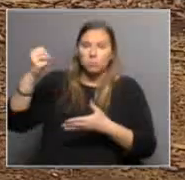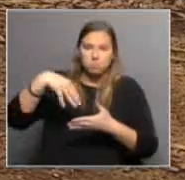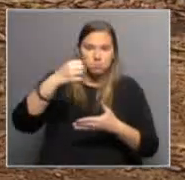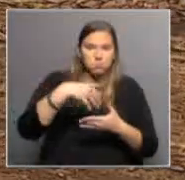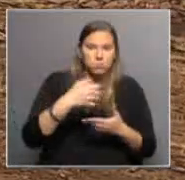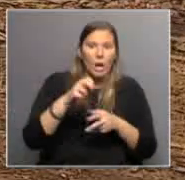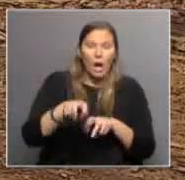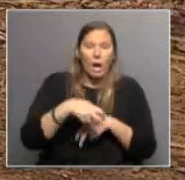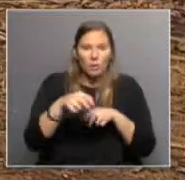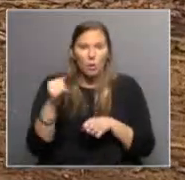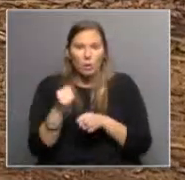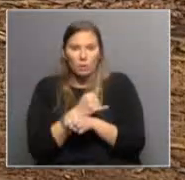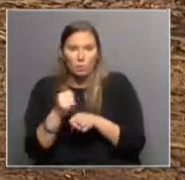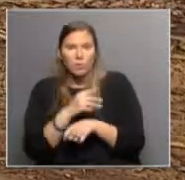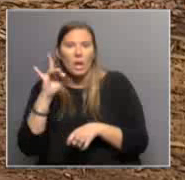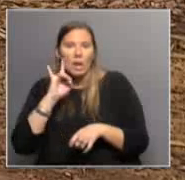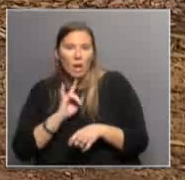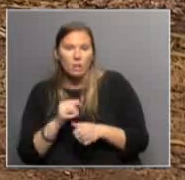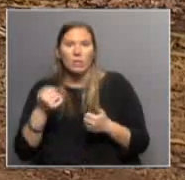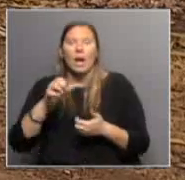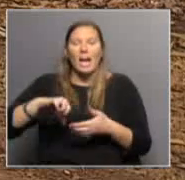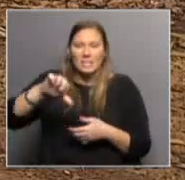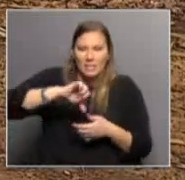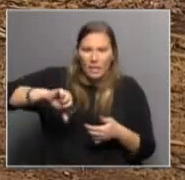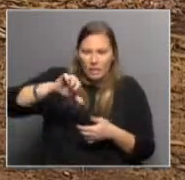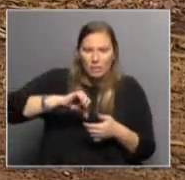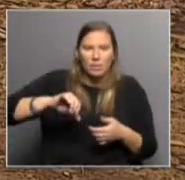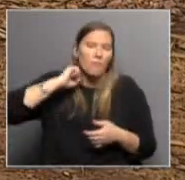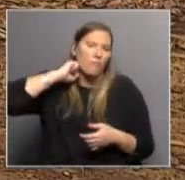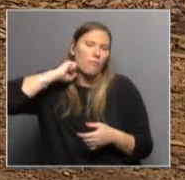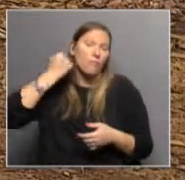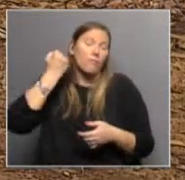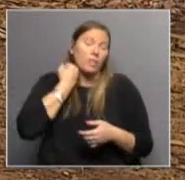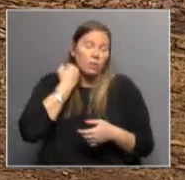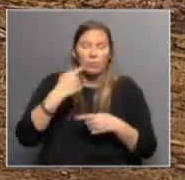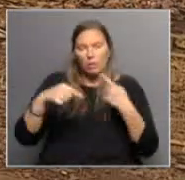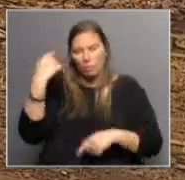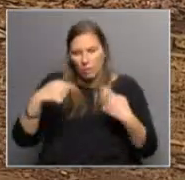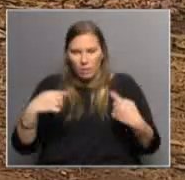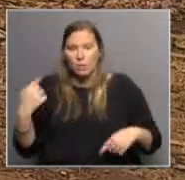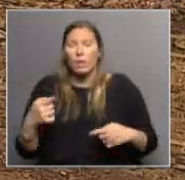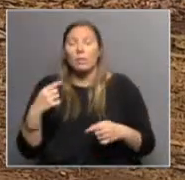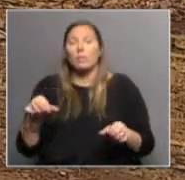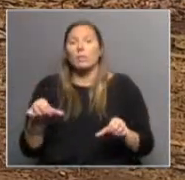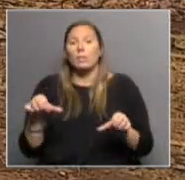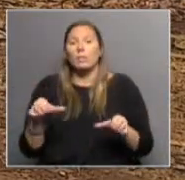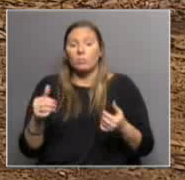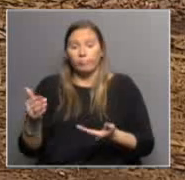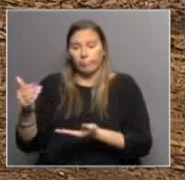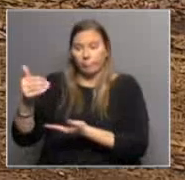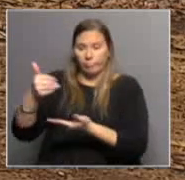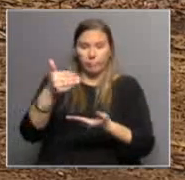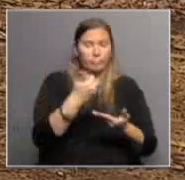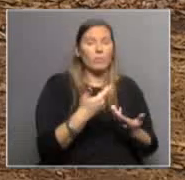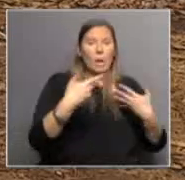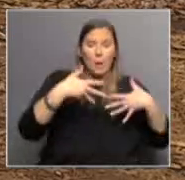agroindustriales, residuos de industrias lácteas, de aceiteras, de frigoríficos, entre otras. Y lo que hacemos es recibirlos,